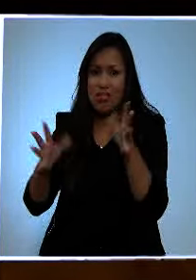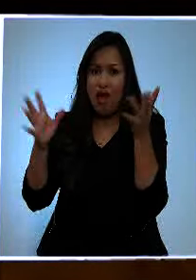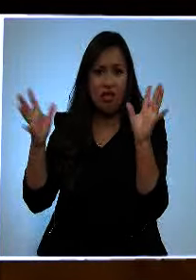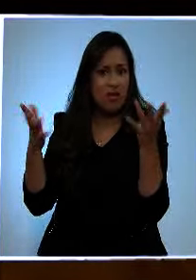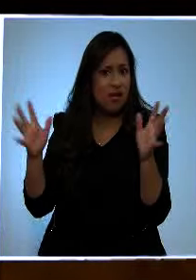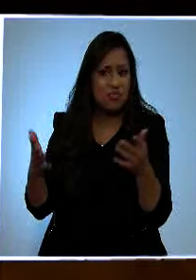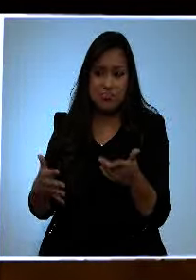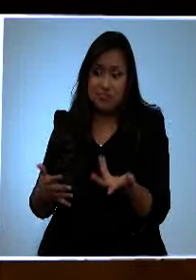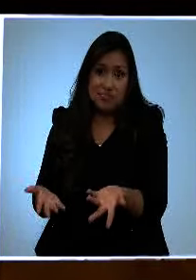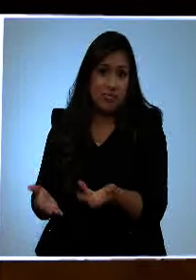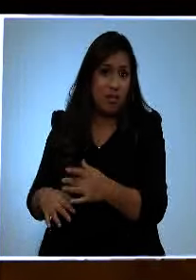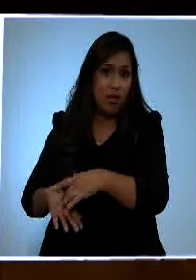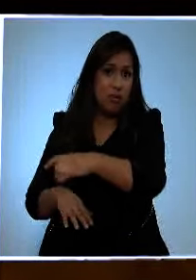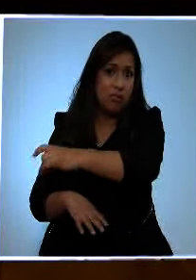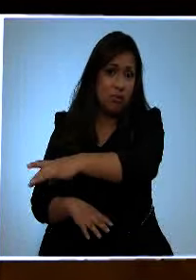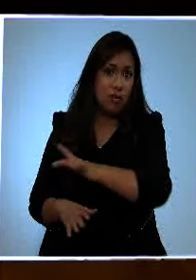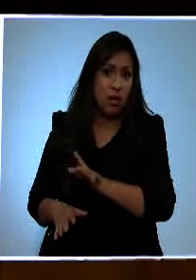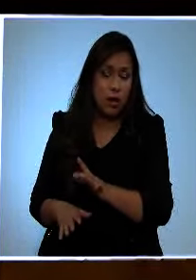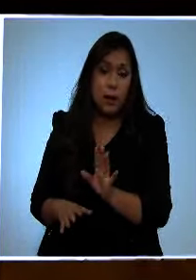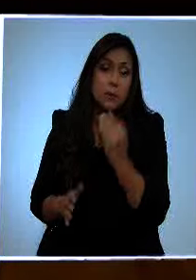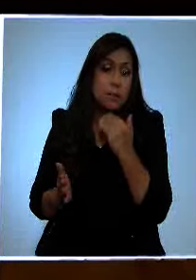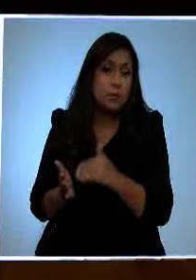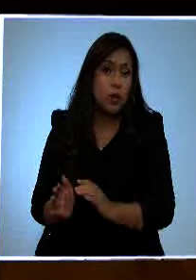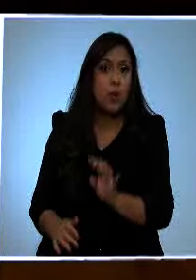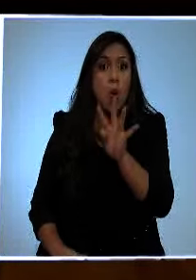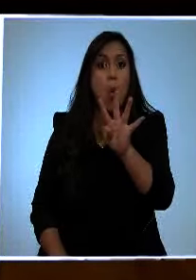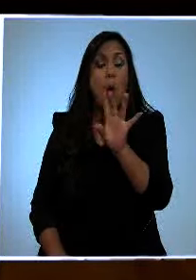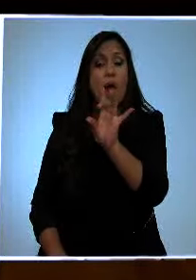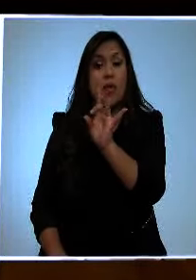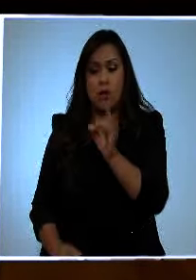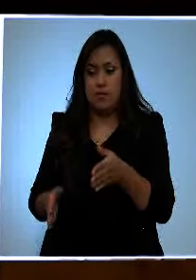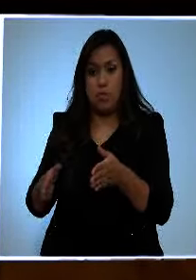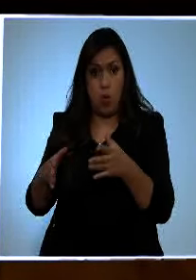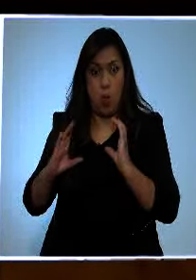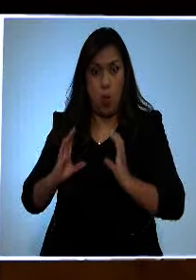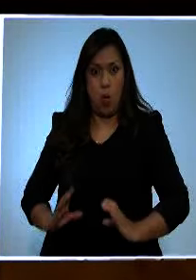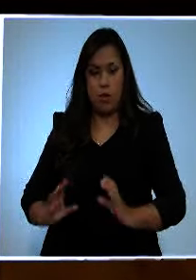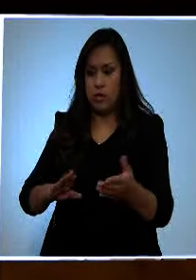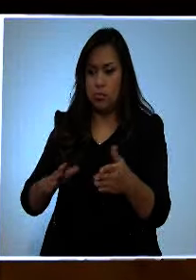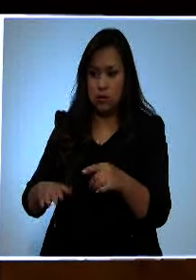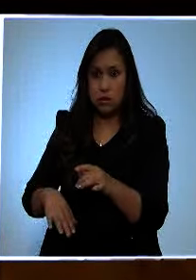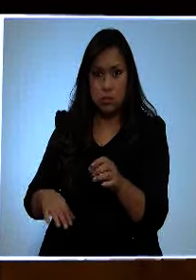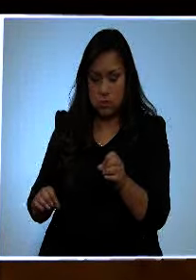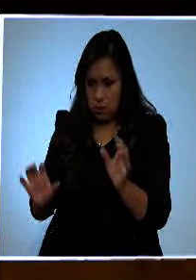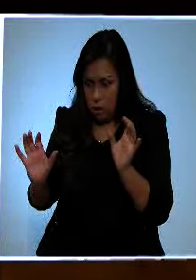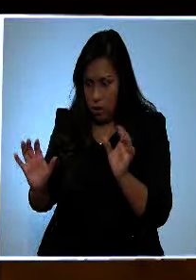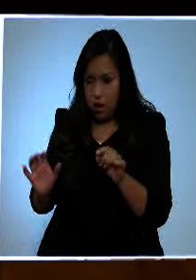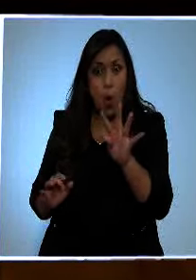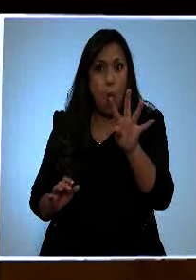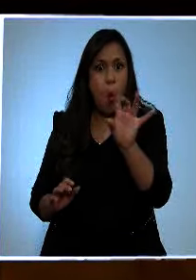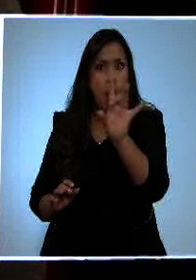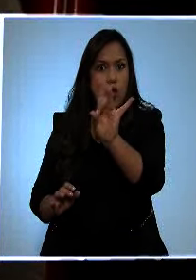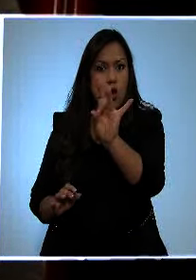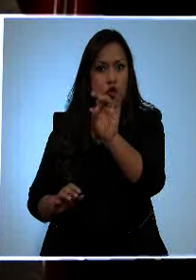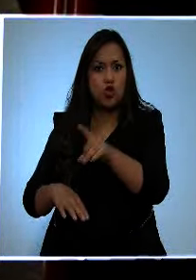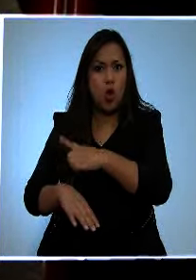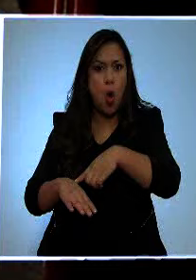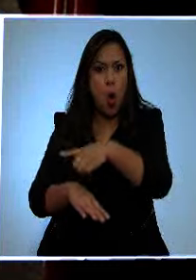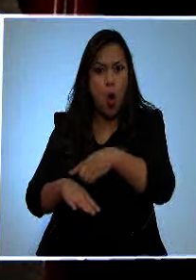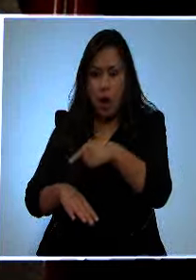caso de una desaparición las primeras 48 horas son vitales pero muchas veces la investigación apenas arranca la 7